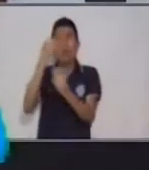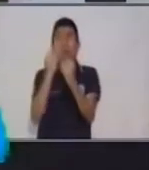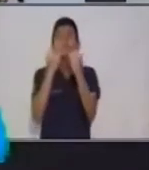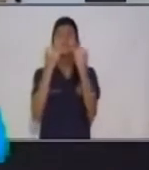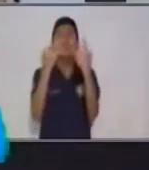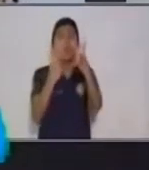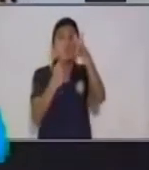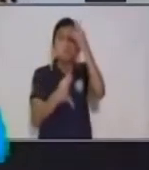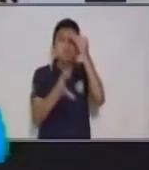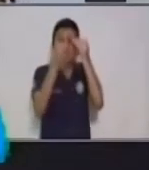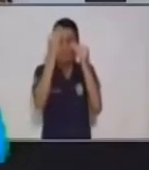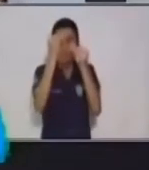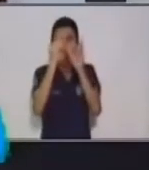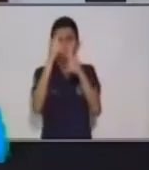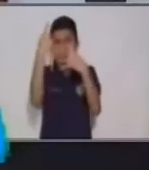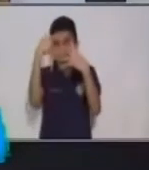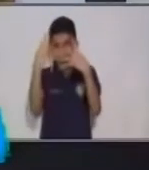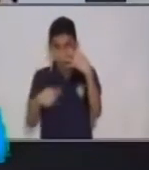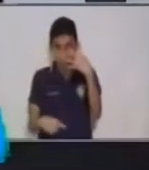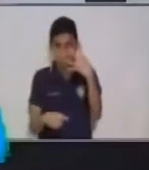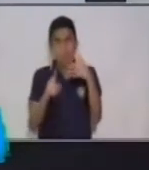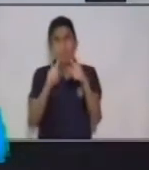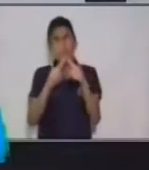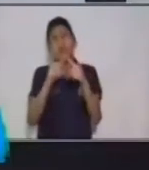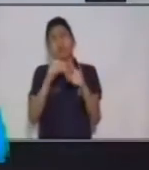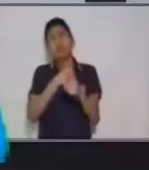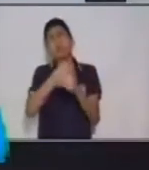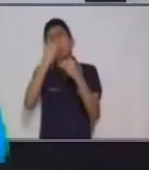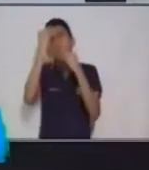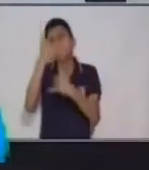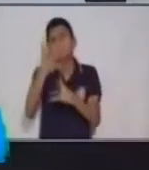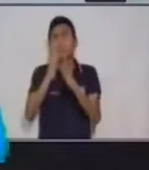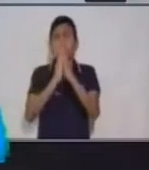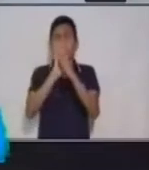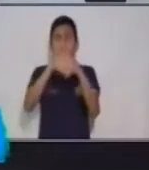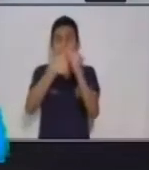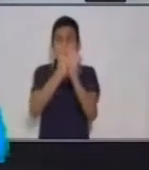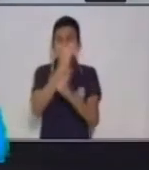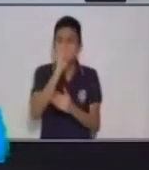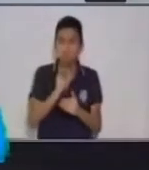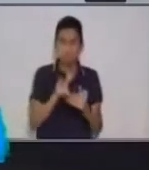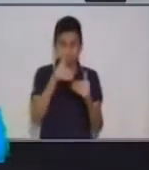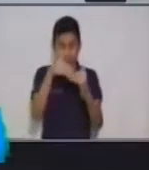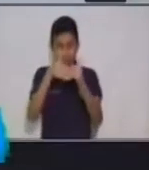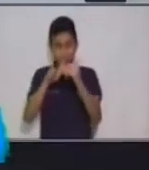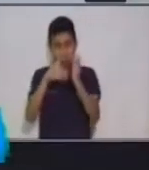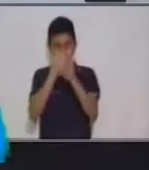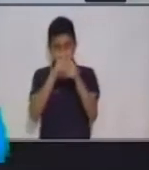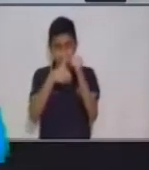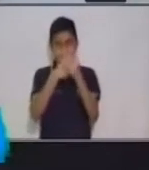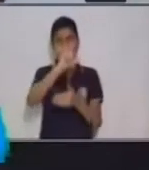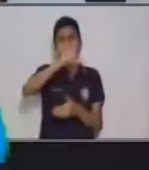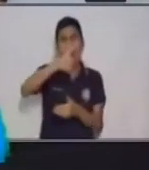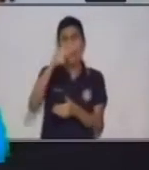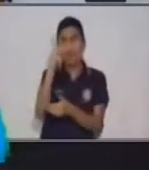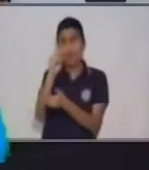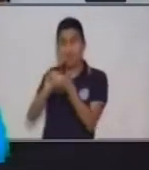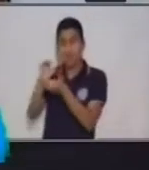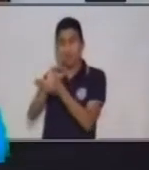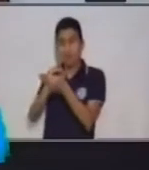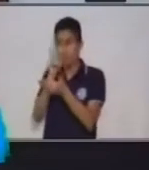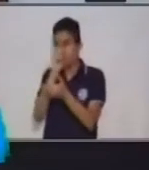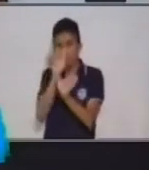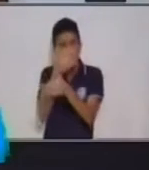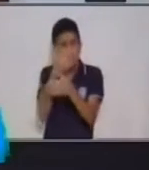numérica, entre otros. Antes de empezar, te recomiendo que laves constantemente tus manos con agua y con jabón. Si no lo